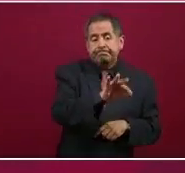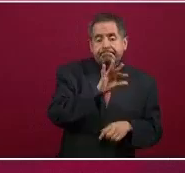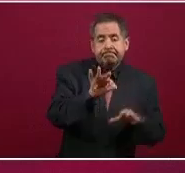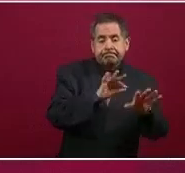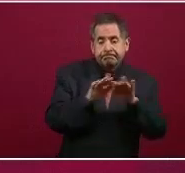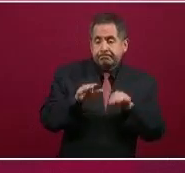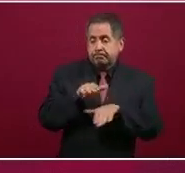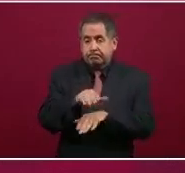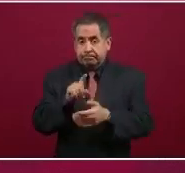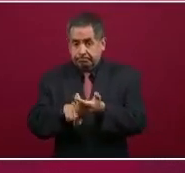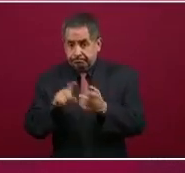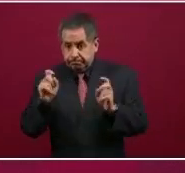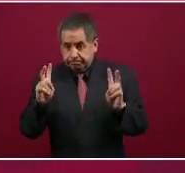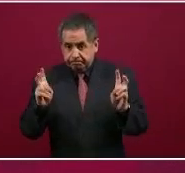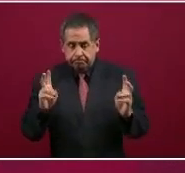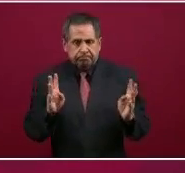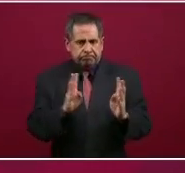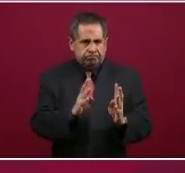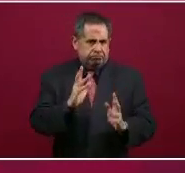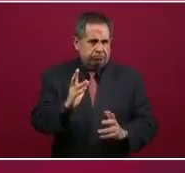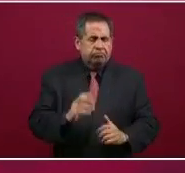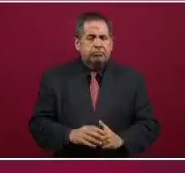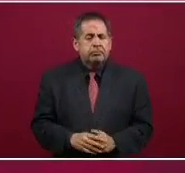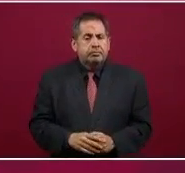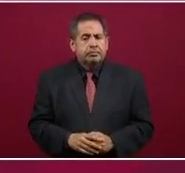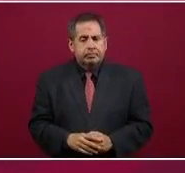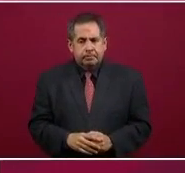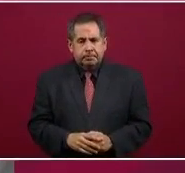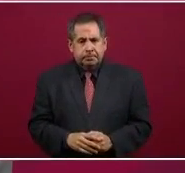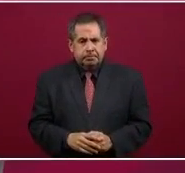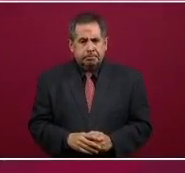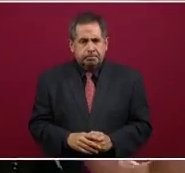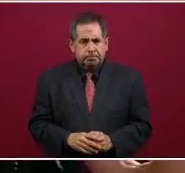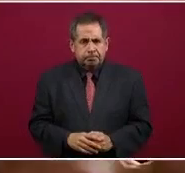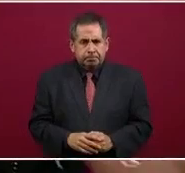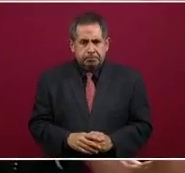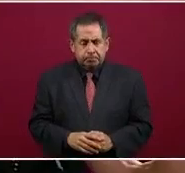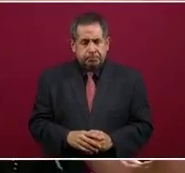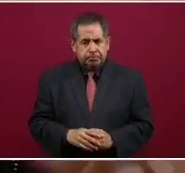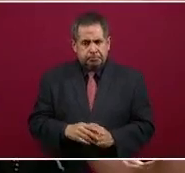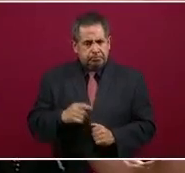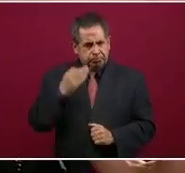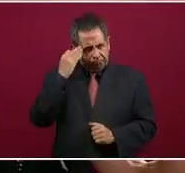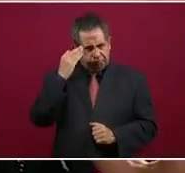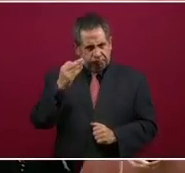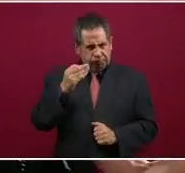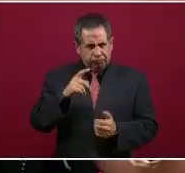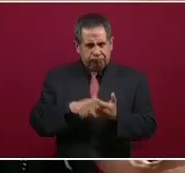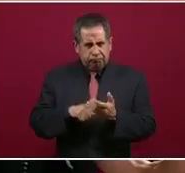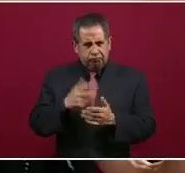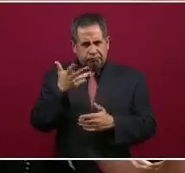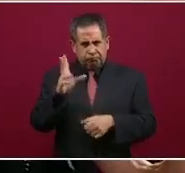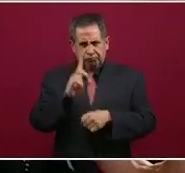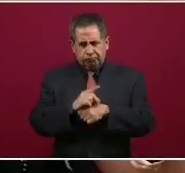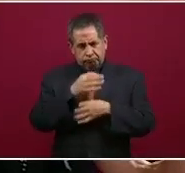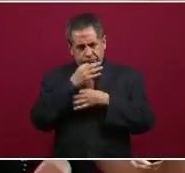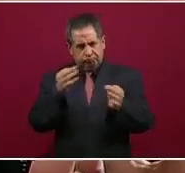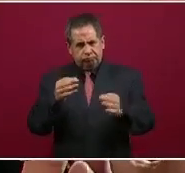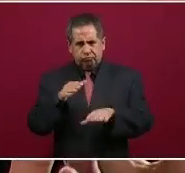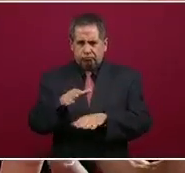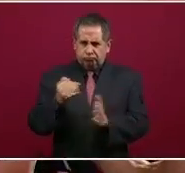atender este asunto. Claro. Y hay un plazo como de 10 días para que se cumpla este anuncio, ¿no?, de los